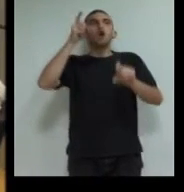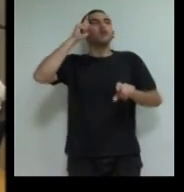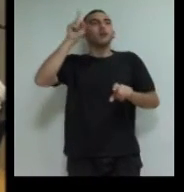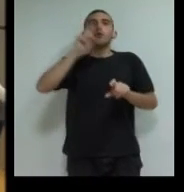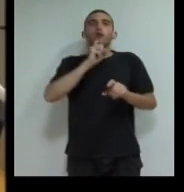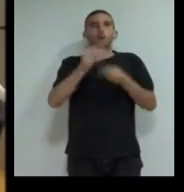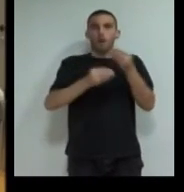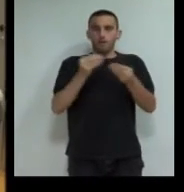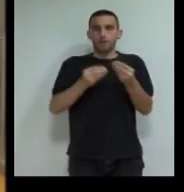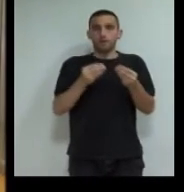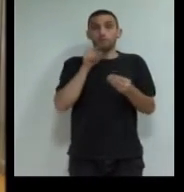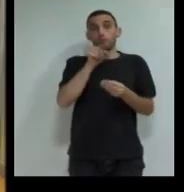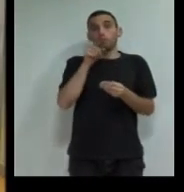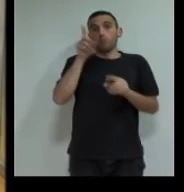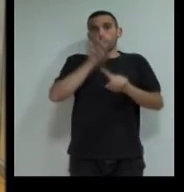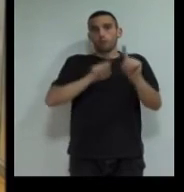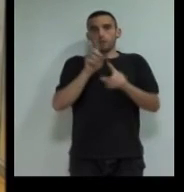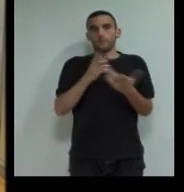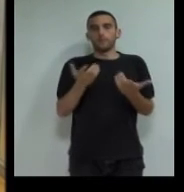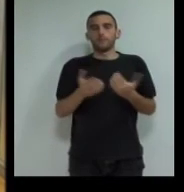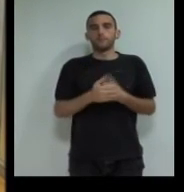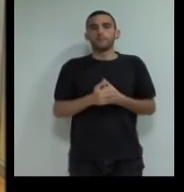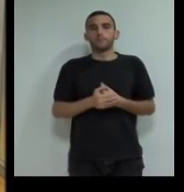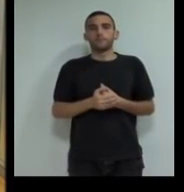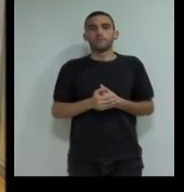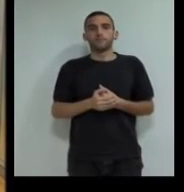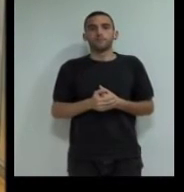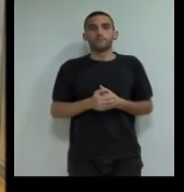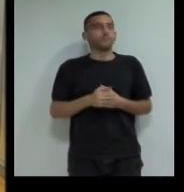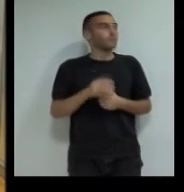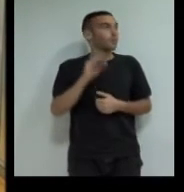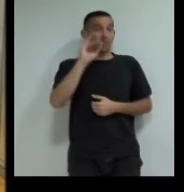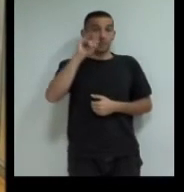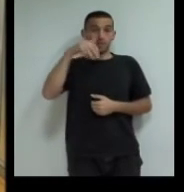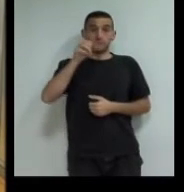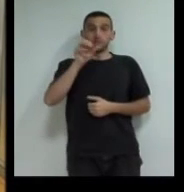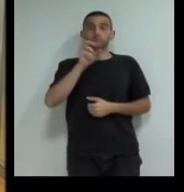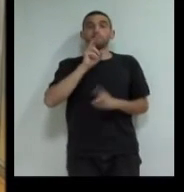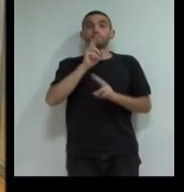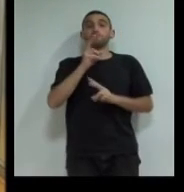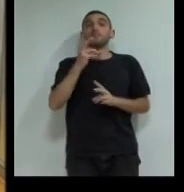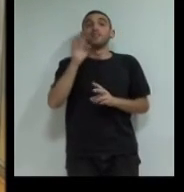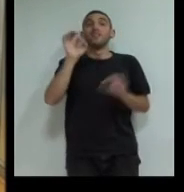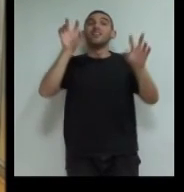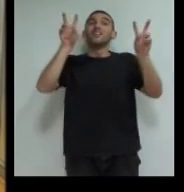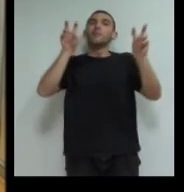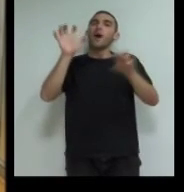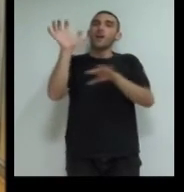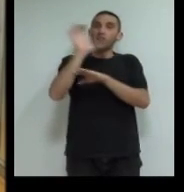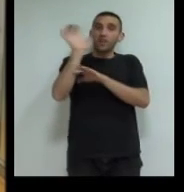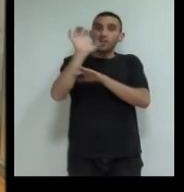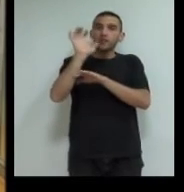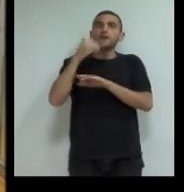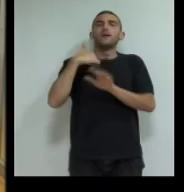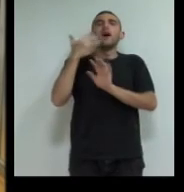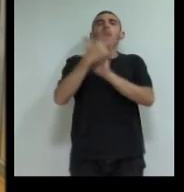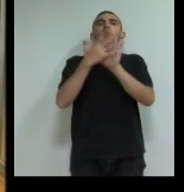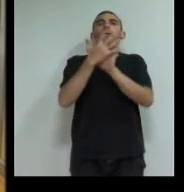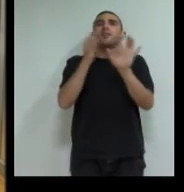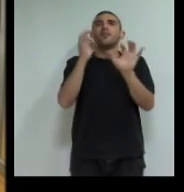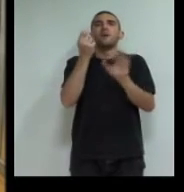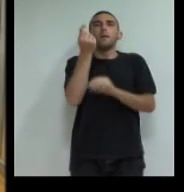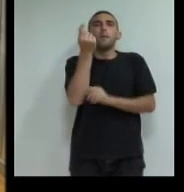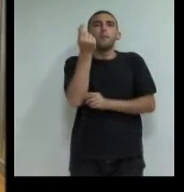hacerlo. Y eso es un problema, ¿no? Perdona. Sí. No, en el caso del cine, cuando hablábamos antes de los